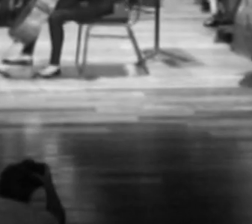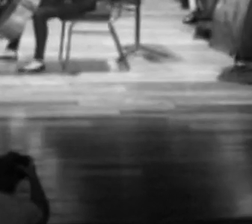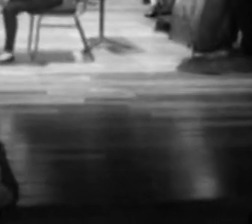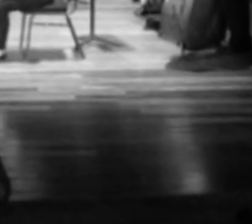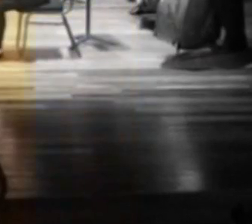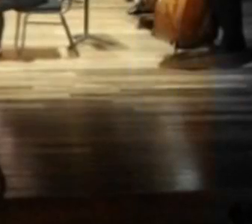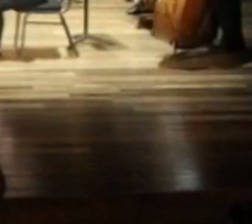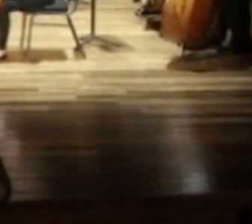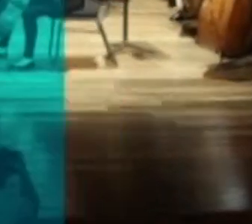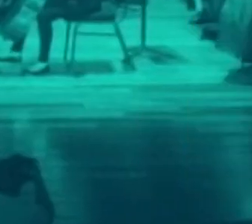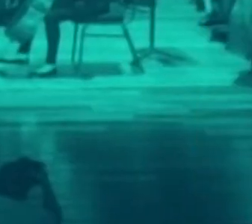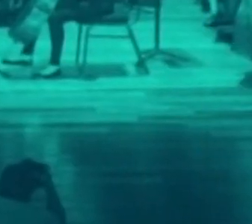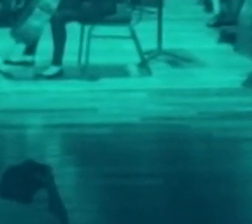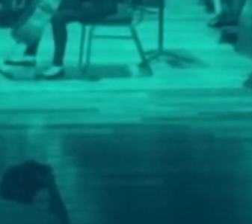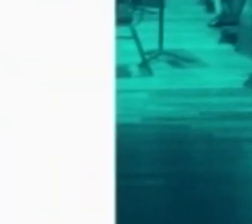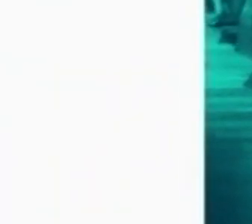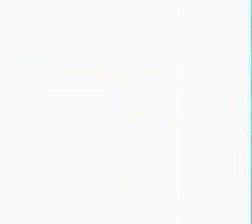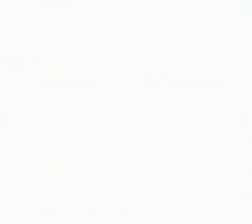Televisión.